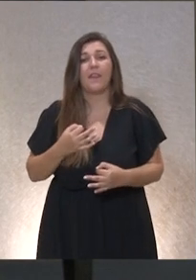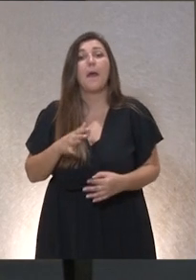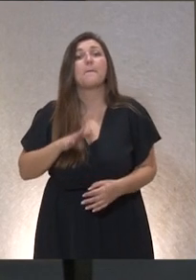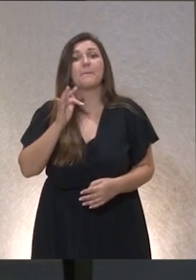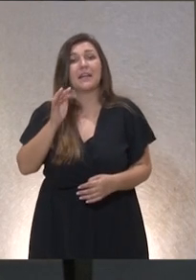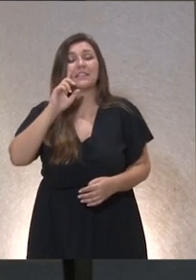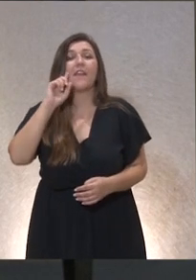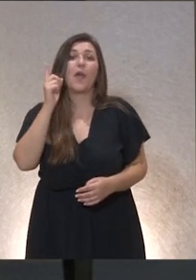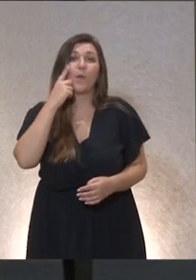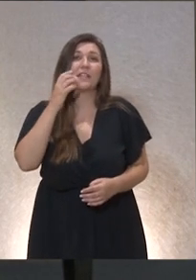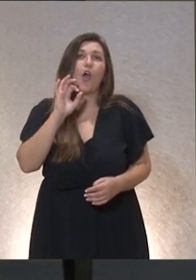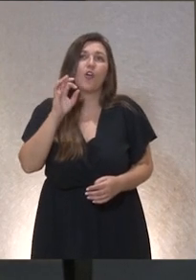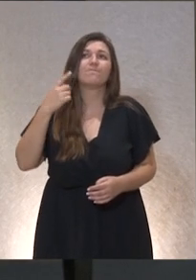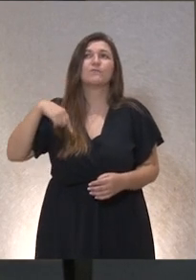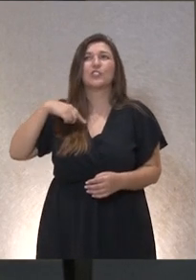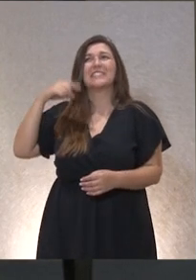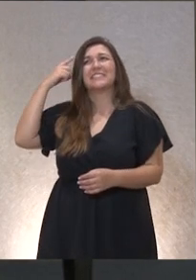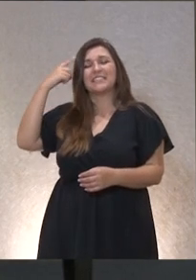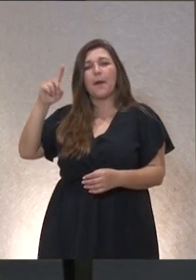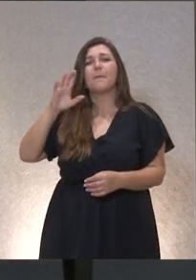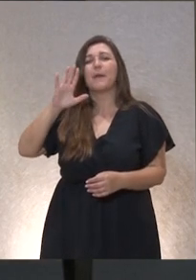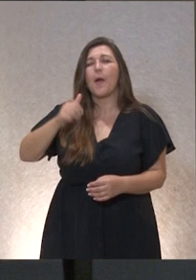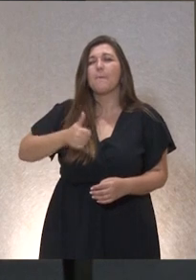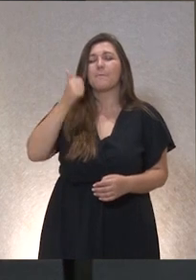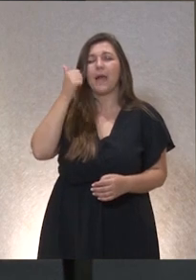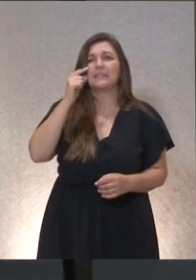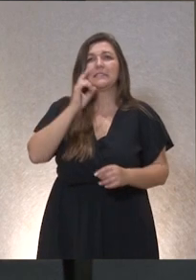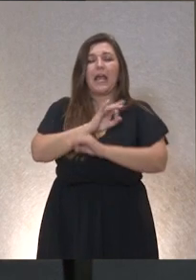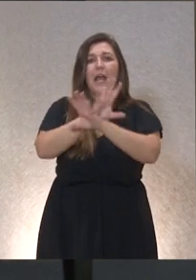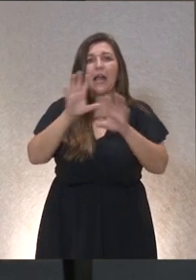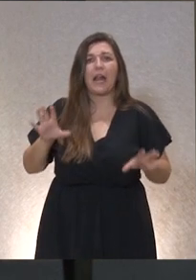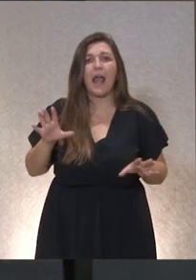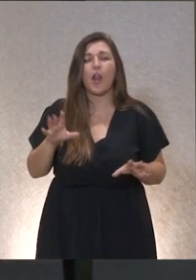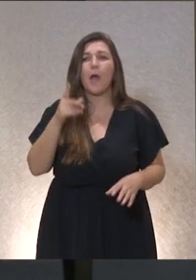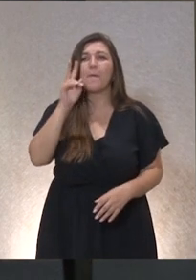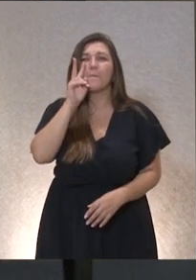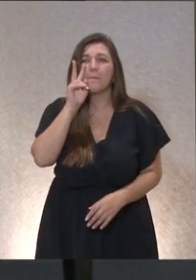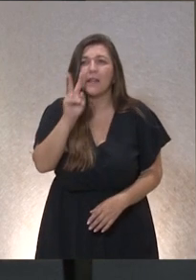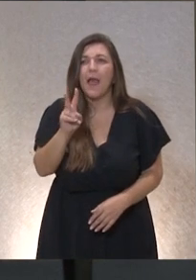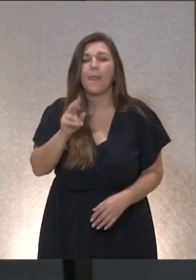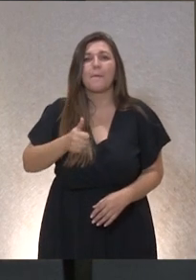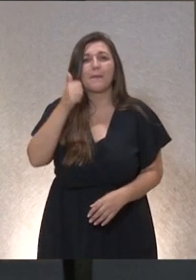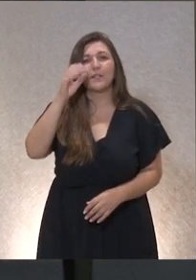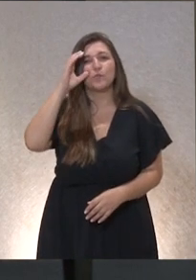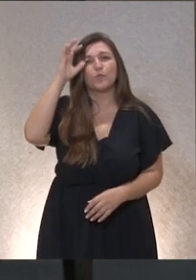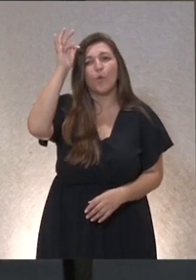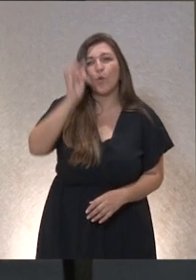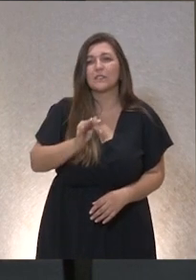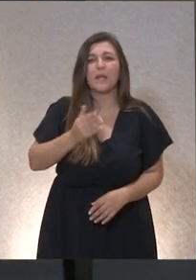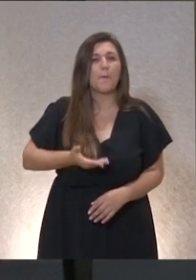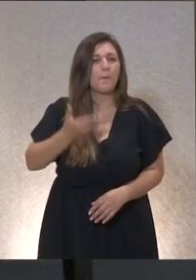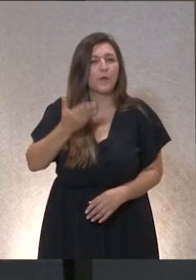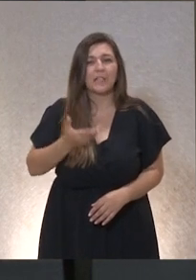o ya sabíamos y nos dimos mucha más cuenta que la mirada y la escucha atenta son muy importantes tenemos que mirar tenemos que